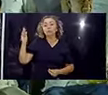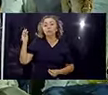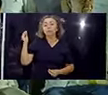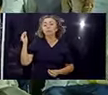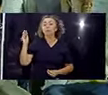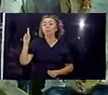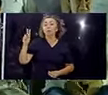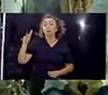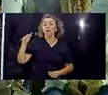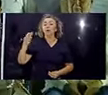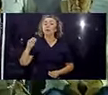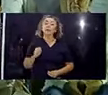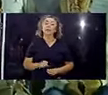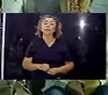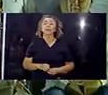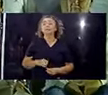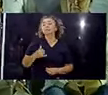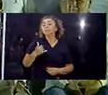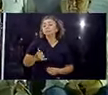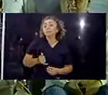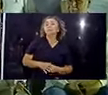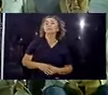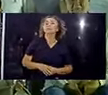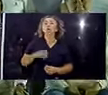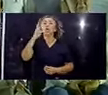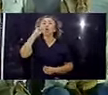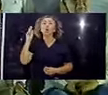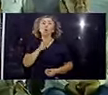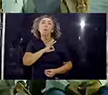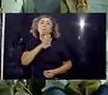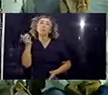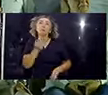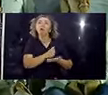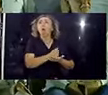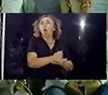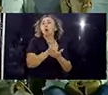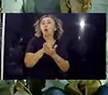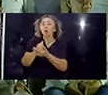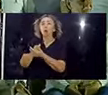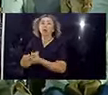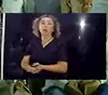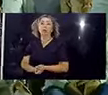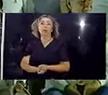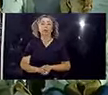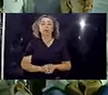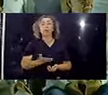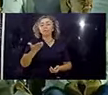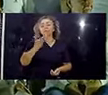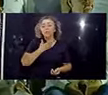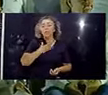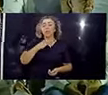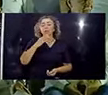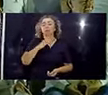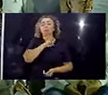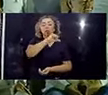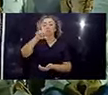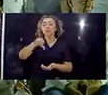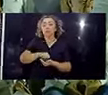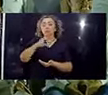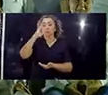estos centros vamos a llevar el deporte comunitario y a que los jóvenes no caigan en adicciones sino que tengan